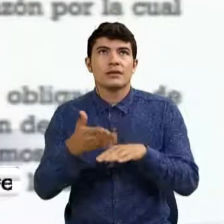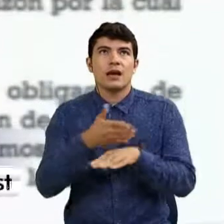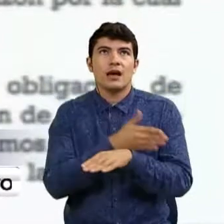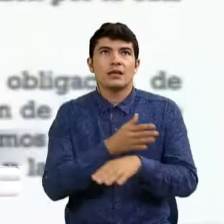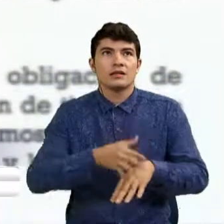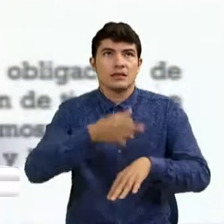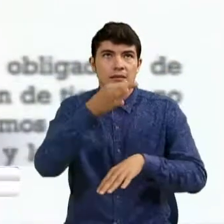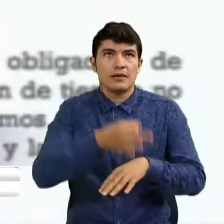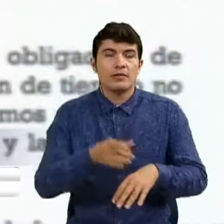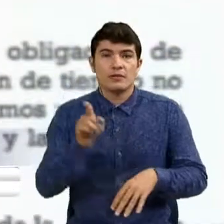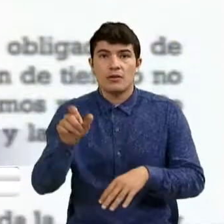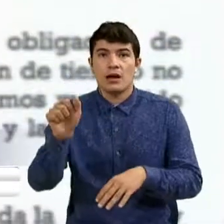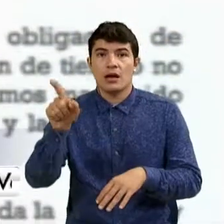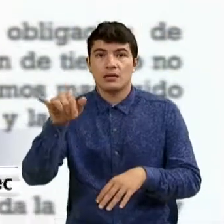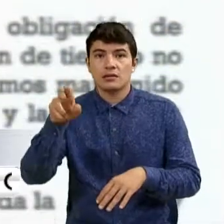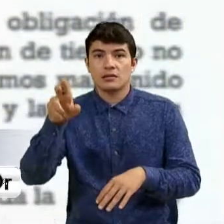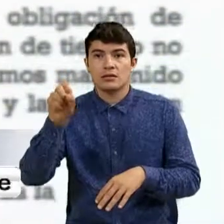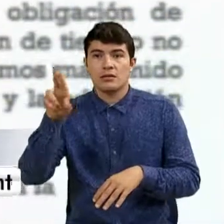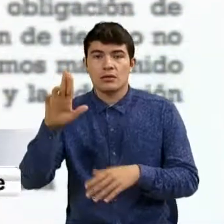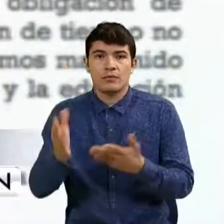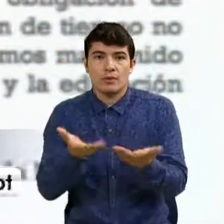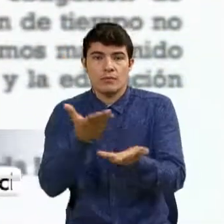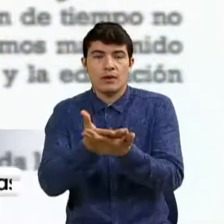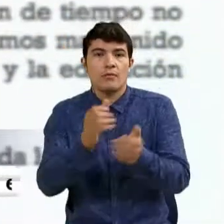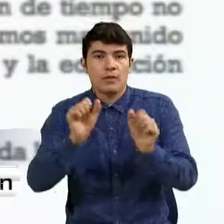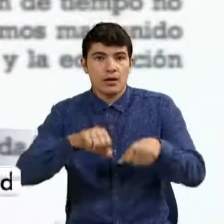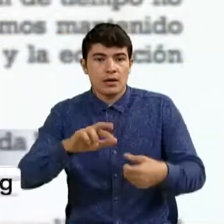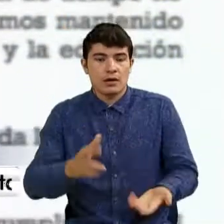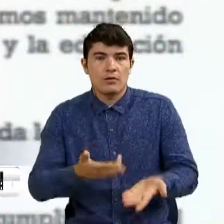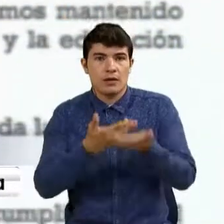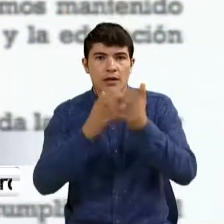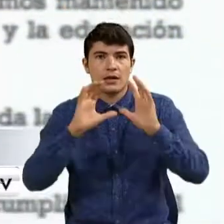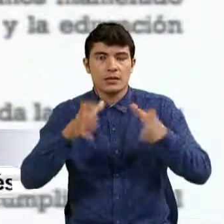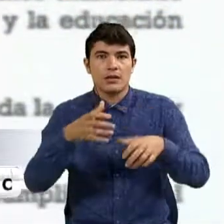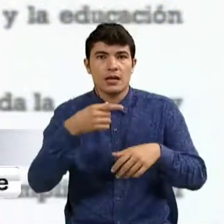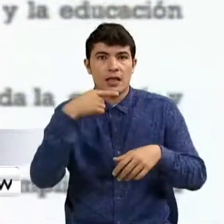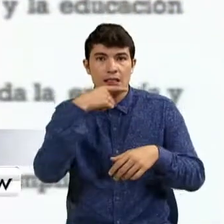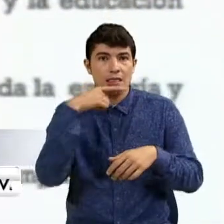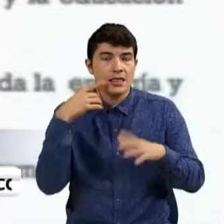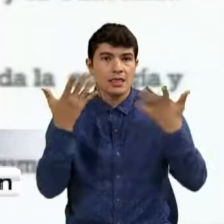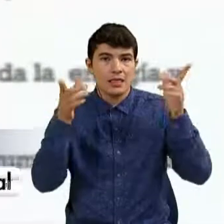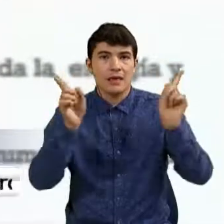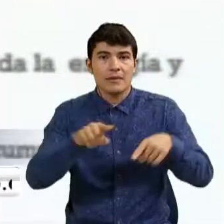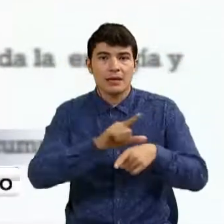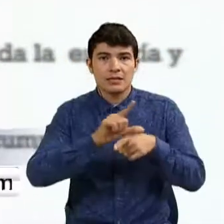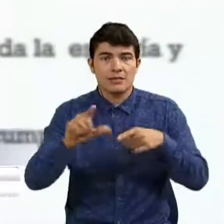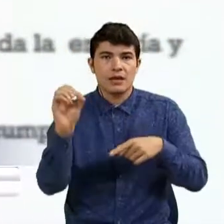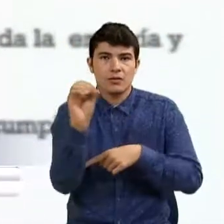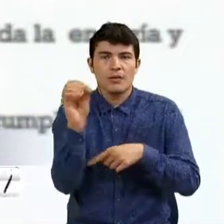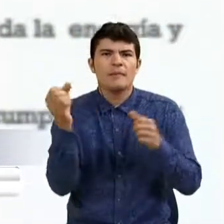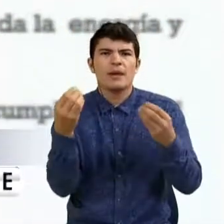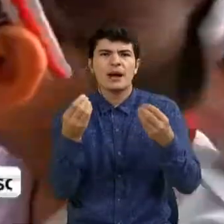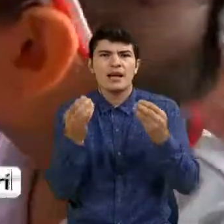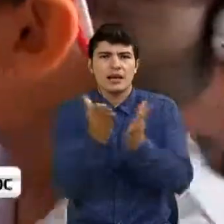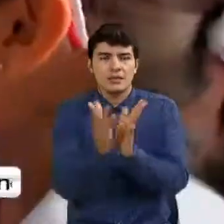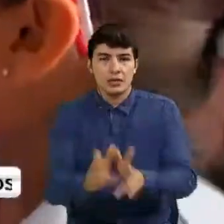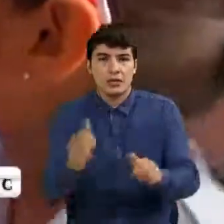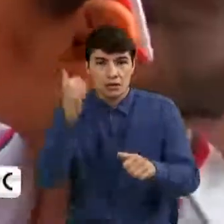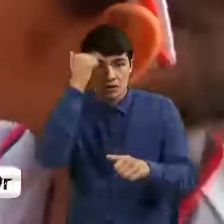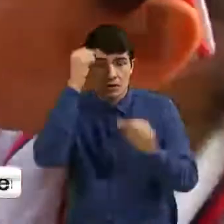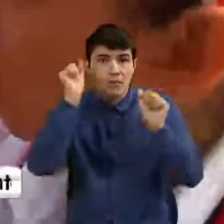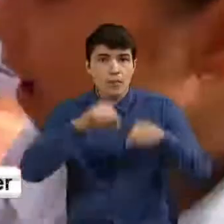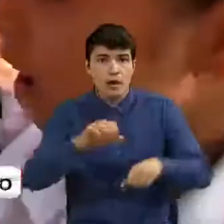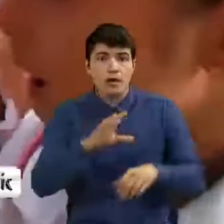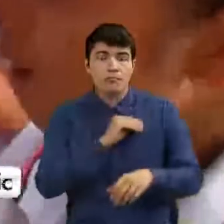por su parte así no resaltó que enviaran una propuesta para recuperar clases los días patrios y la semana de octubre para que los estudiantes y docentes puedan